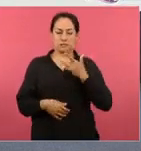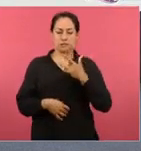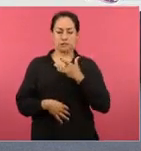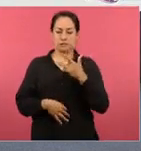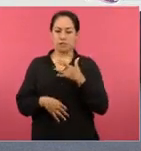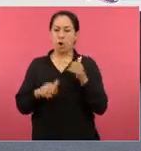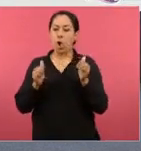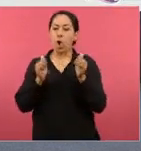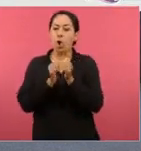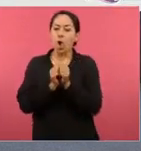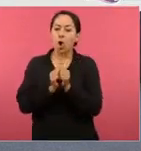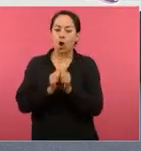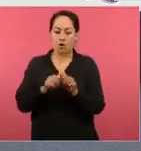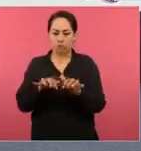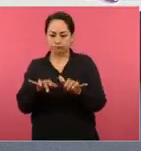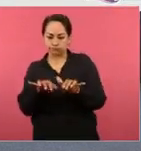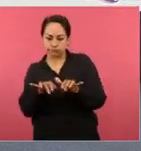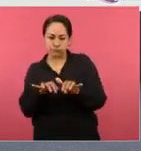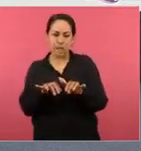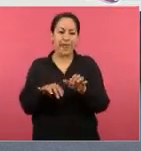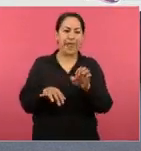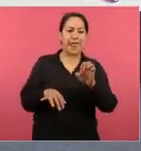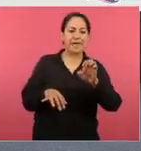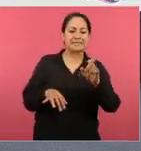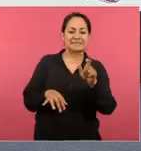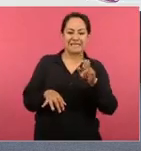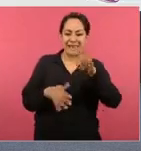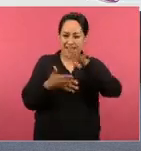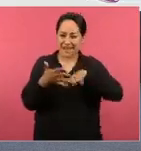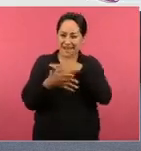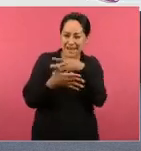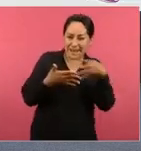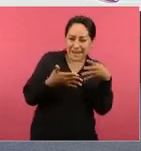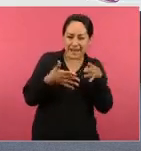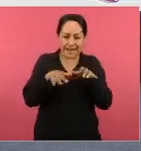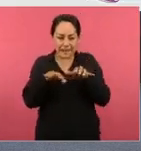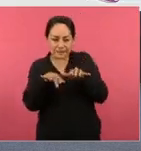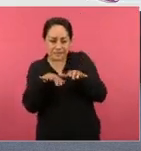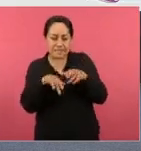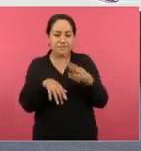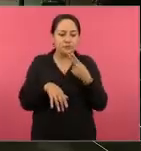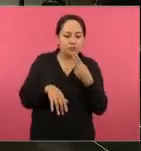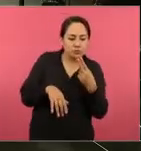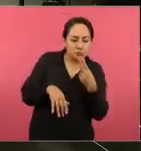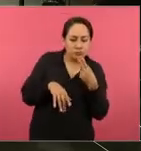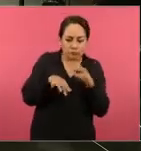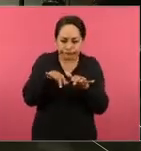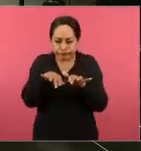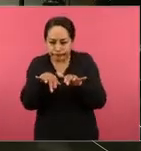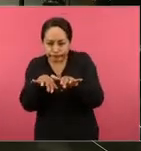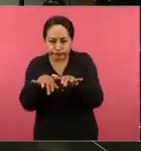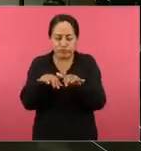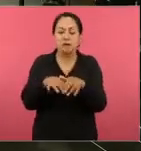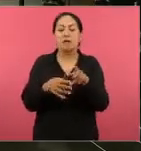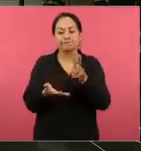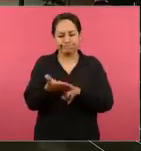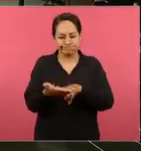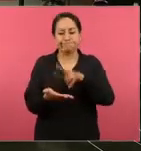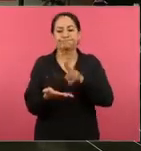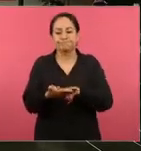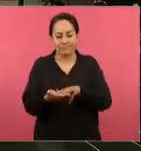otra herramienta, pero el hecho es que sepa calcular y que sepa utilizar diferentes estrategias para resolver los problemas que se